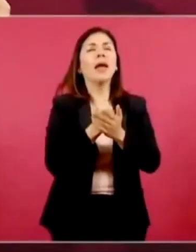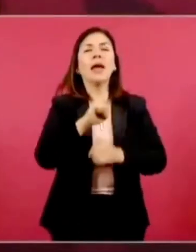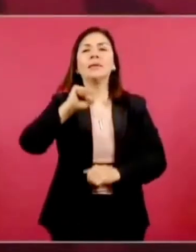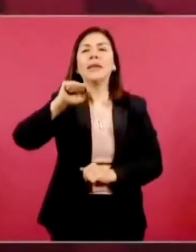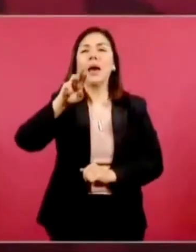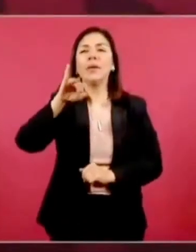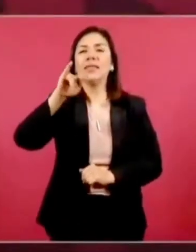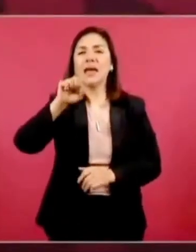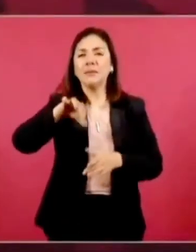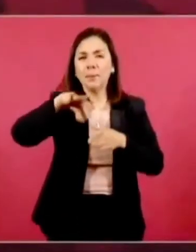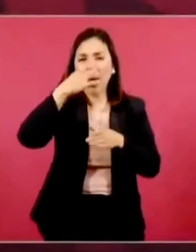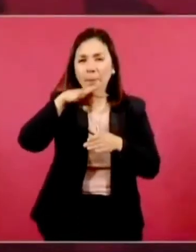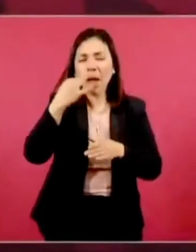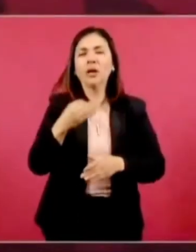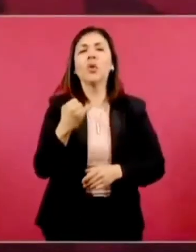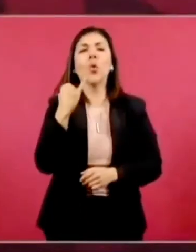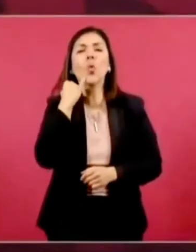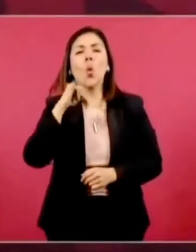Jumex,